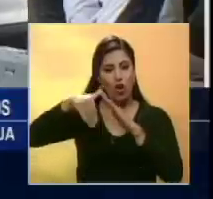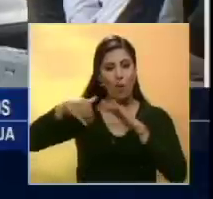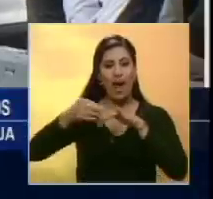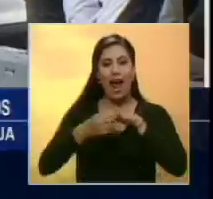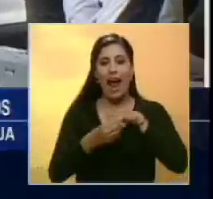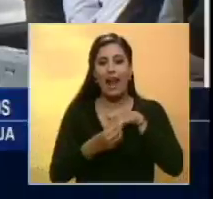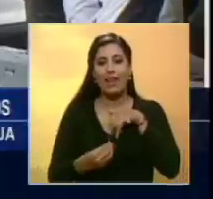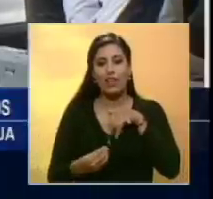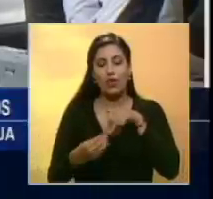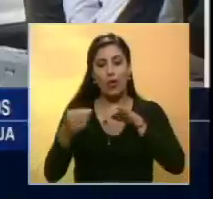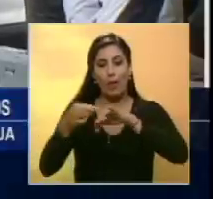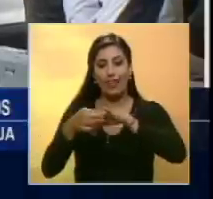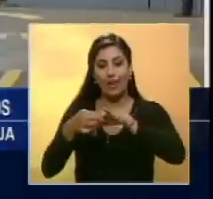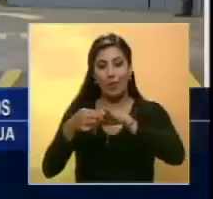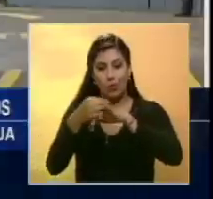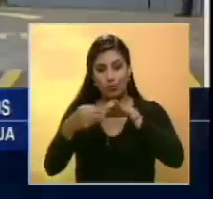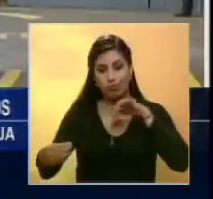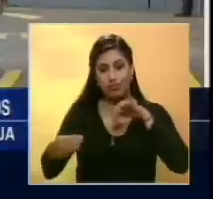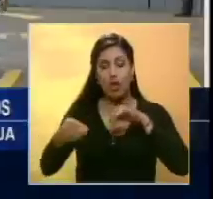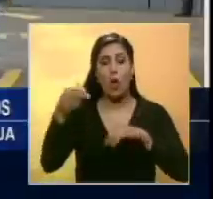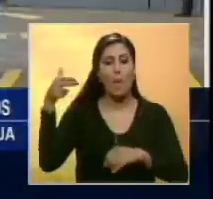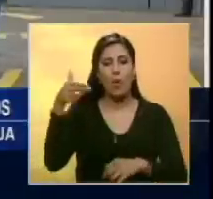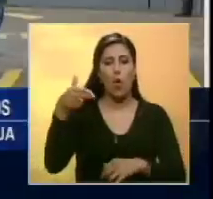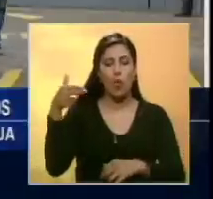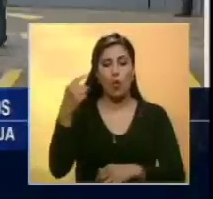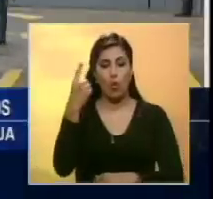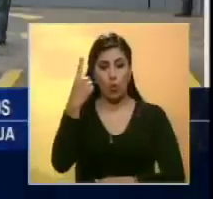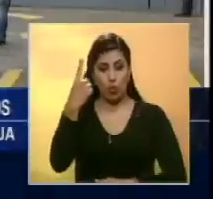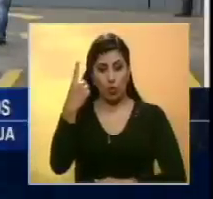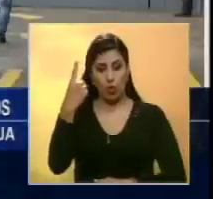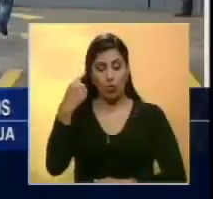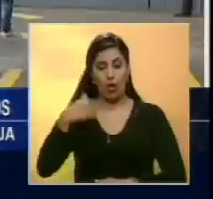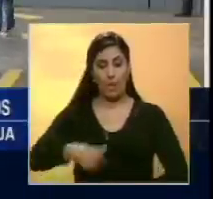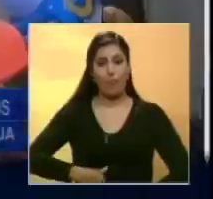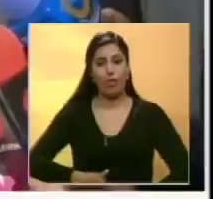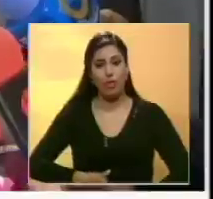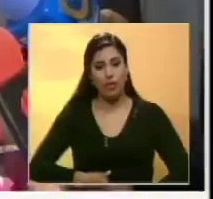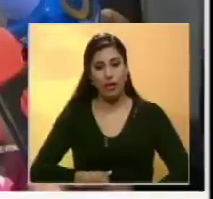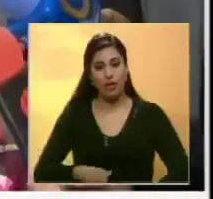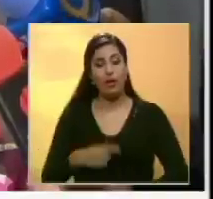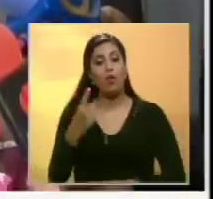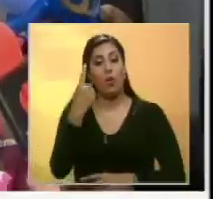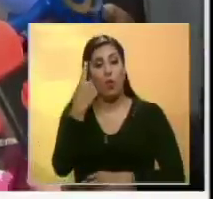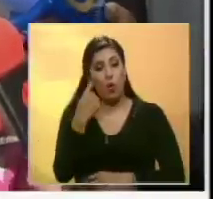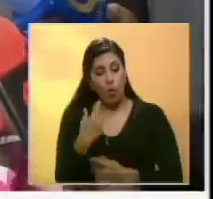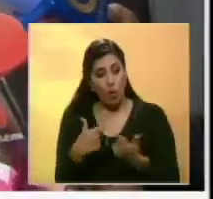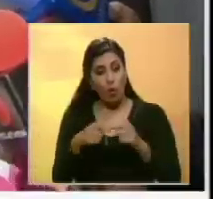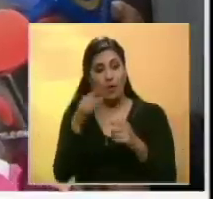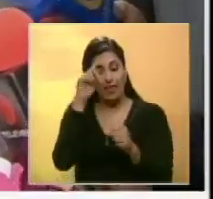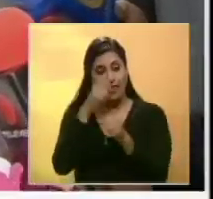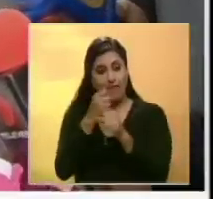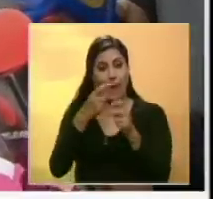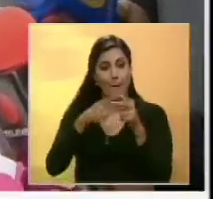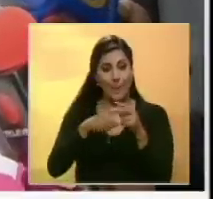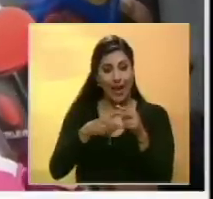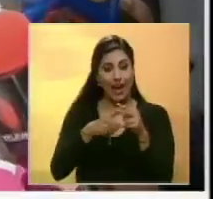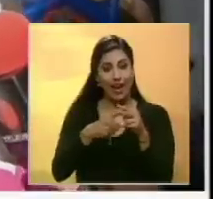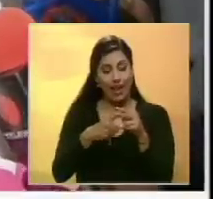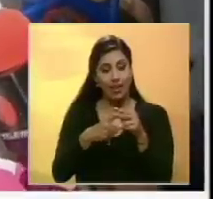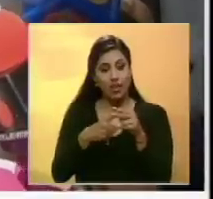de bodas. Manrique recibió 3 impactos de bala, uno de ellos en el abdomen. Él estaba en un taller mecánico con el